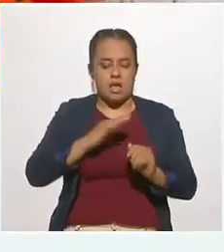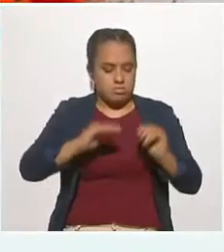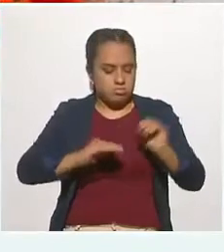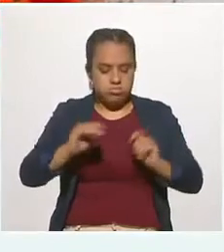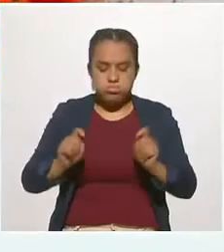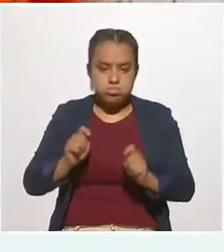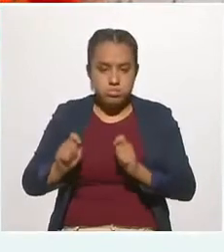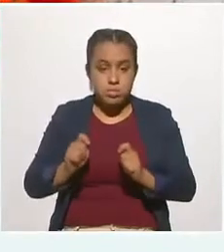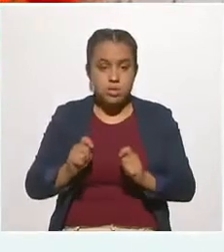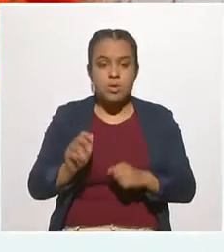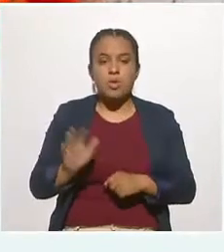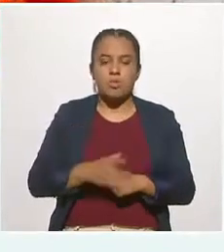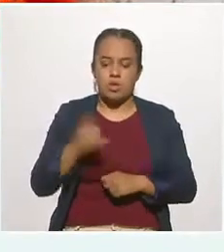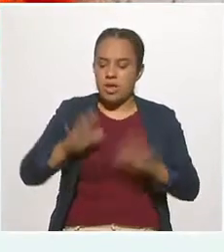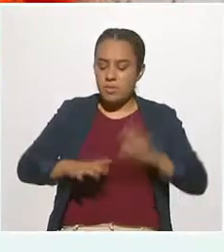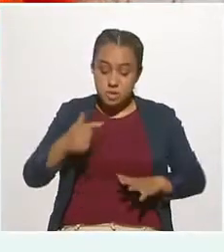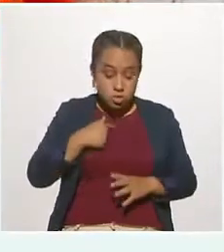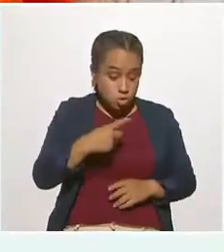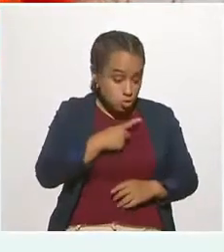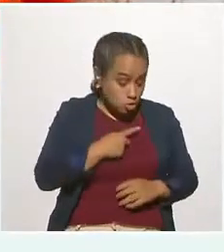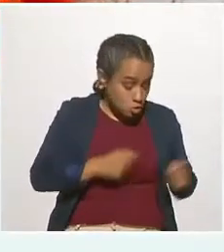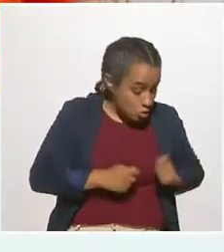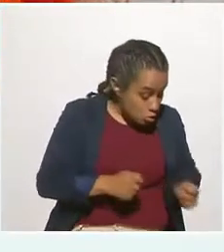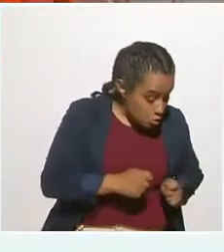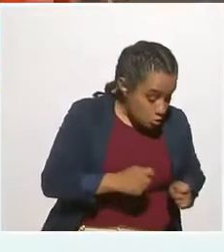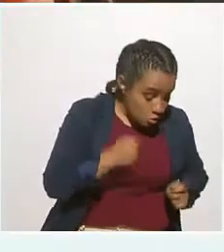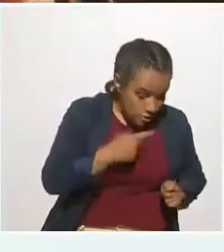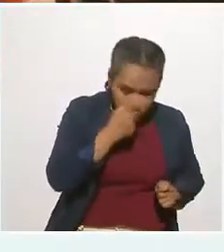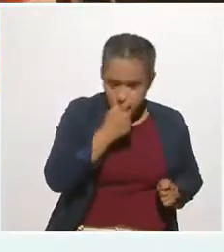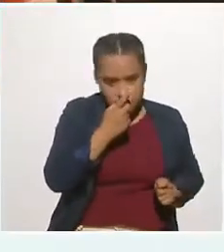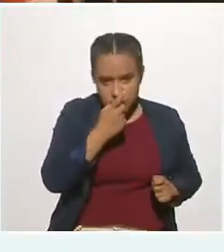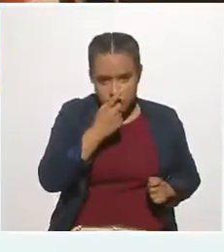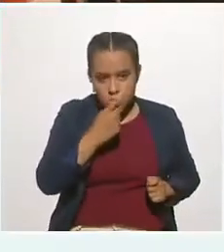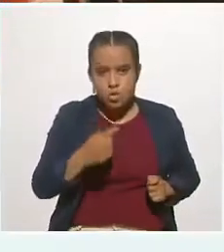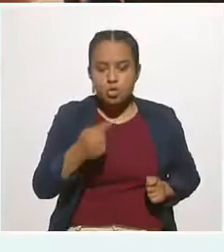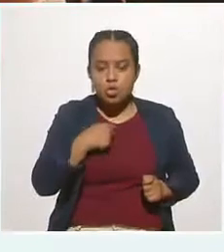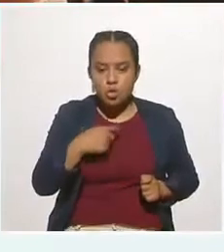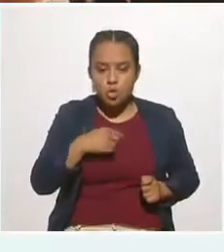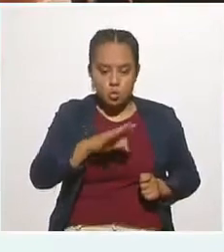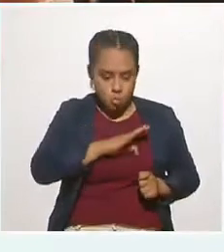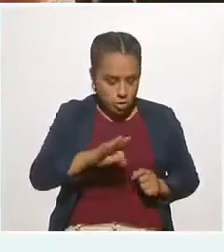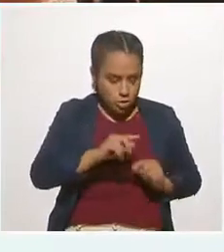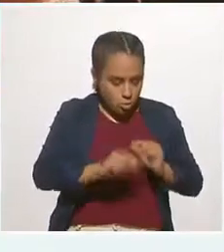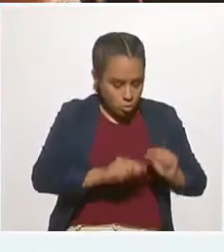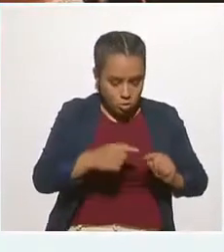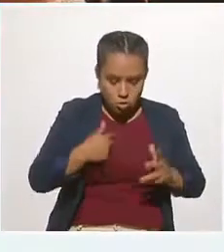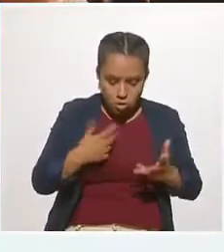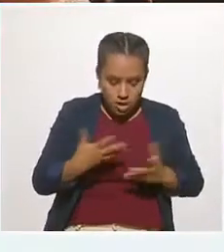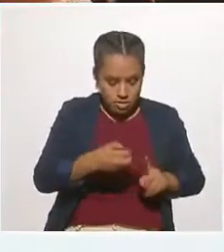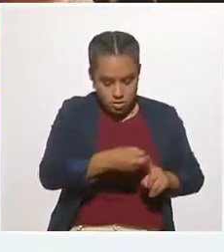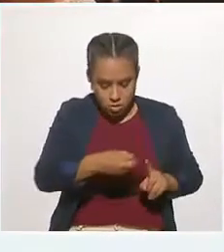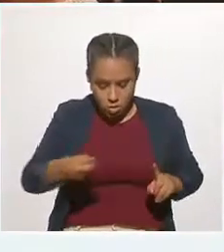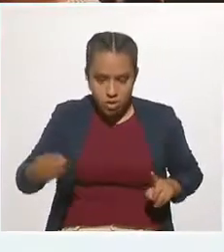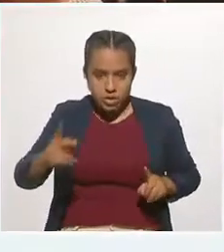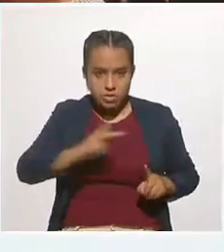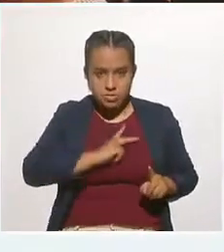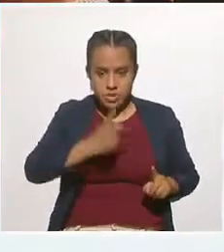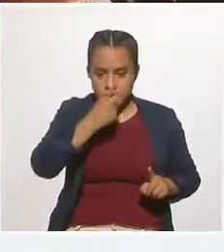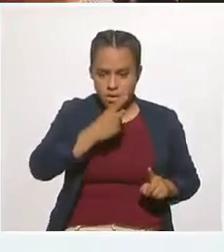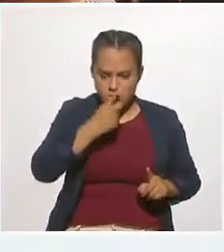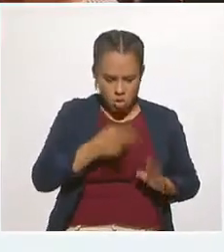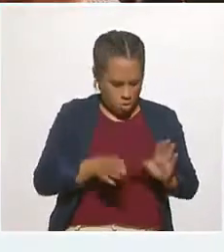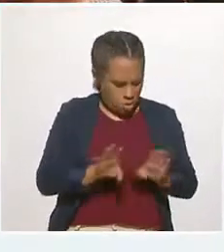control que no podemos decir yo controlo mi diabetes, sino yo manejo o yo gestiono mi diabetes. ¿Cómo la voy a gestionar? Con